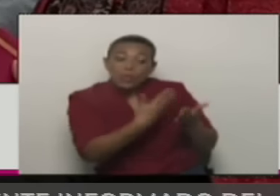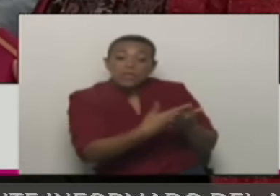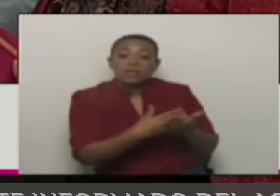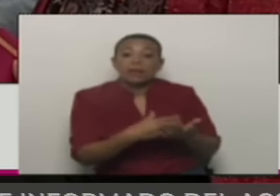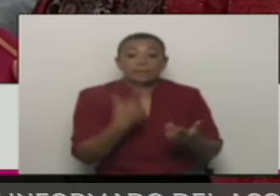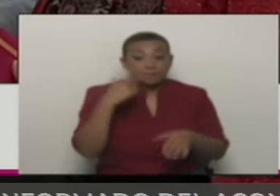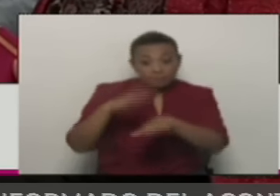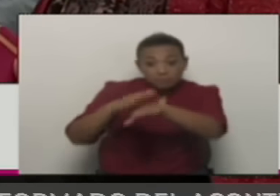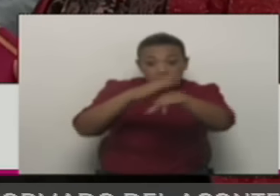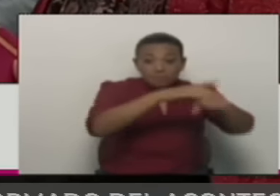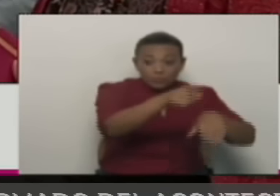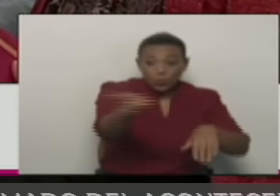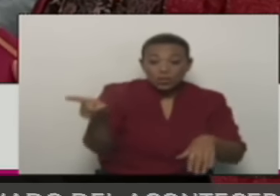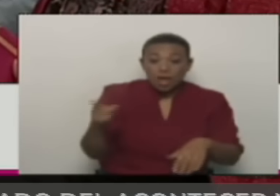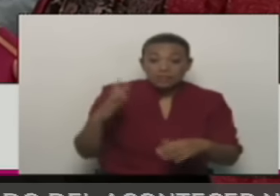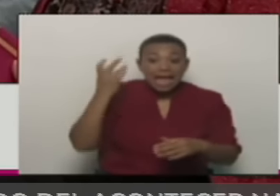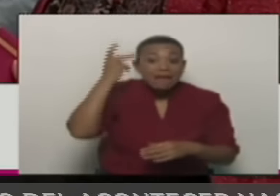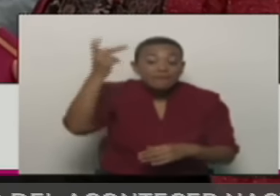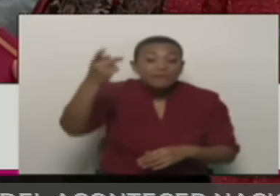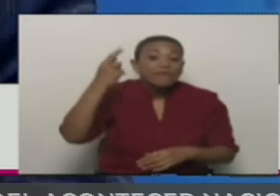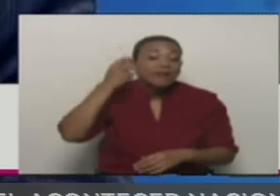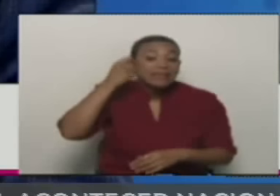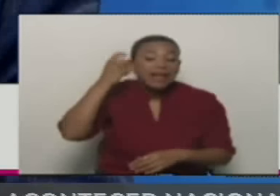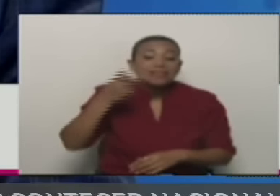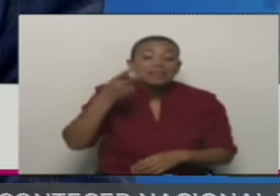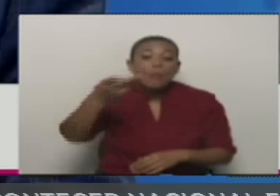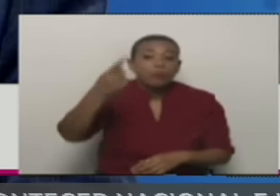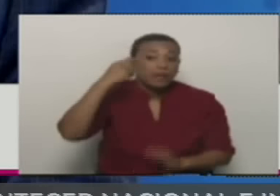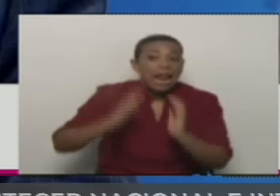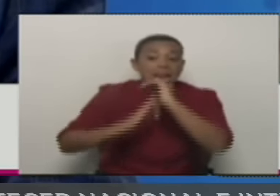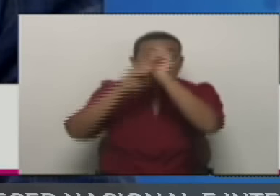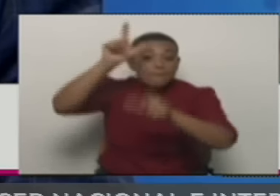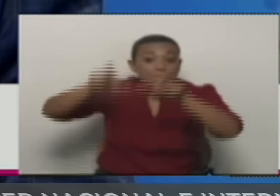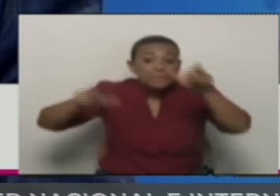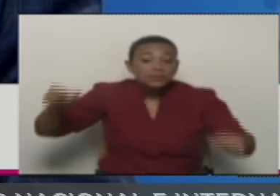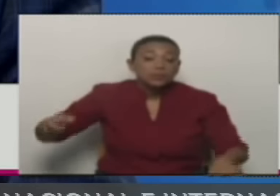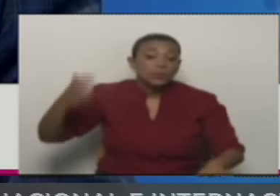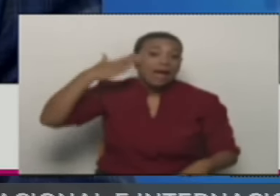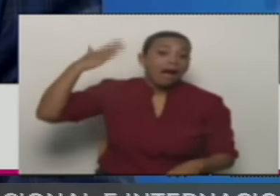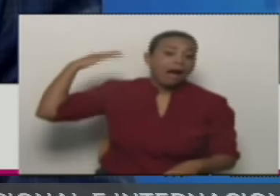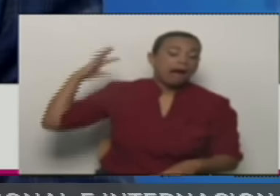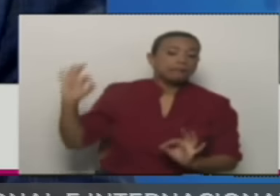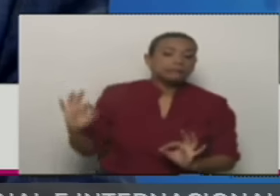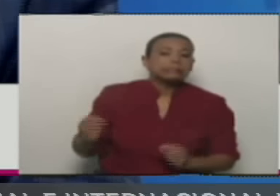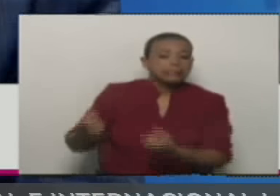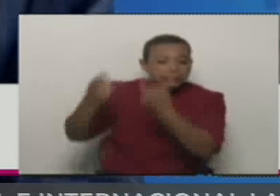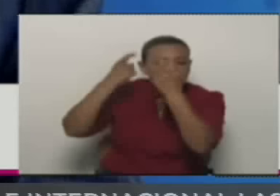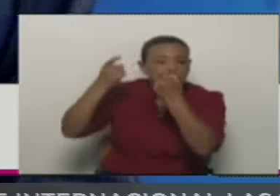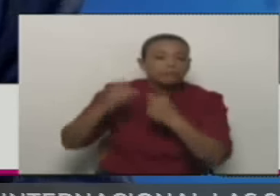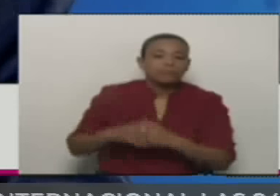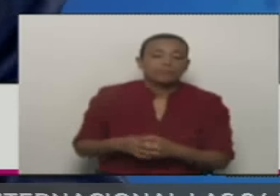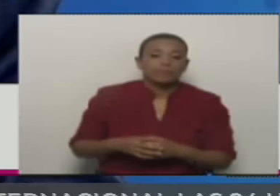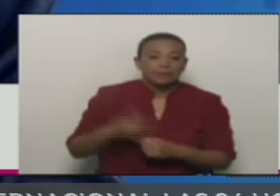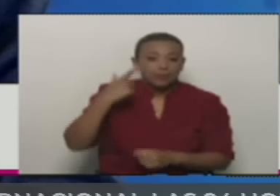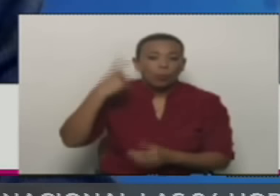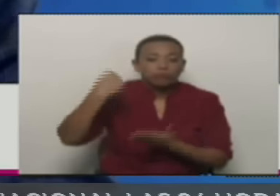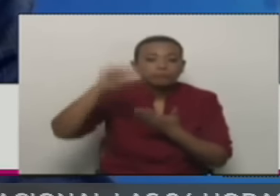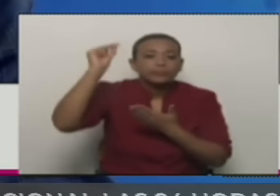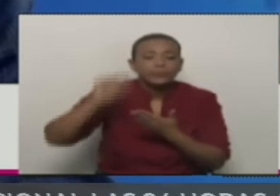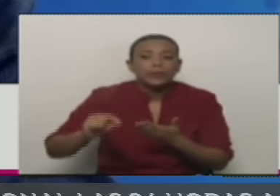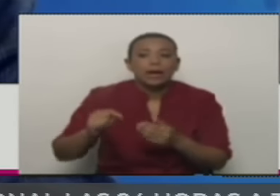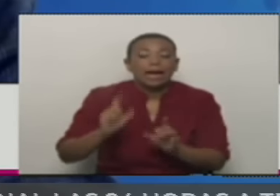María, Fernando. Ese es el kick de la cuestión, Fernando, que tú nos enseñaste. El kick de la cuestión, decía